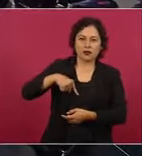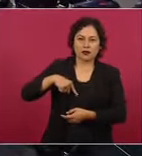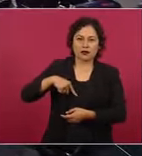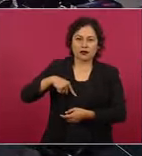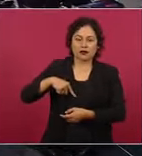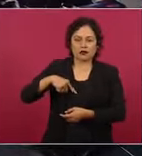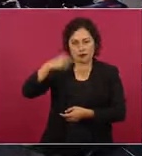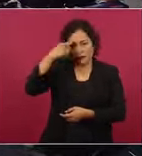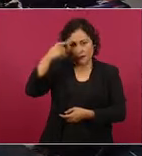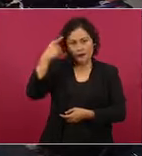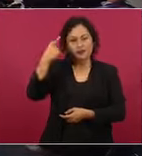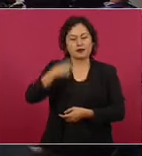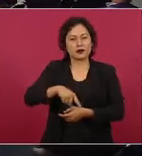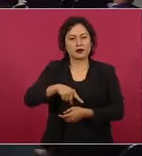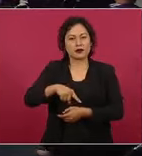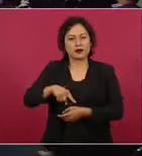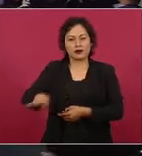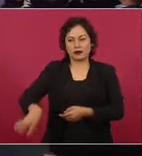para darle dinero